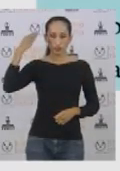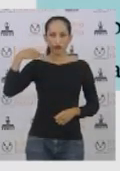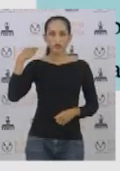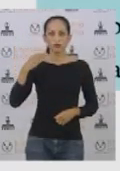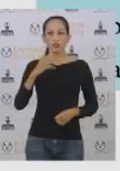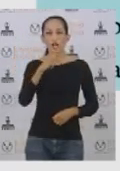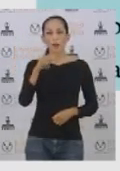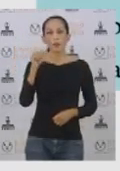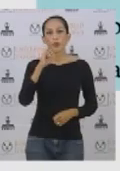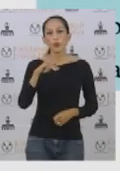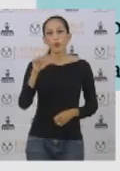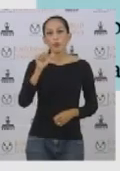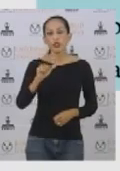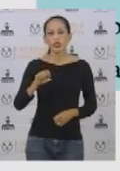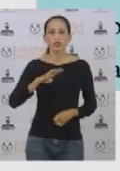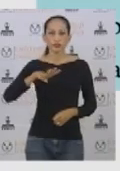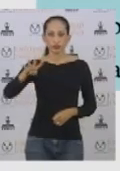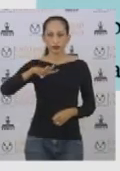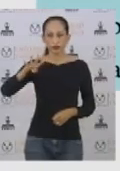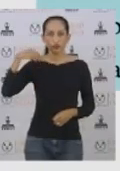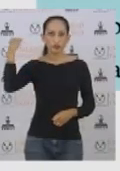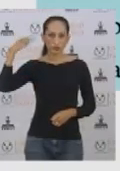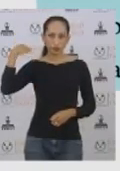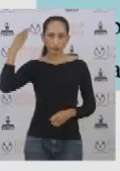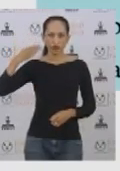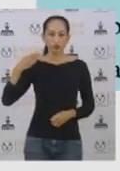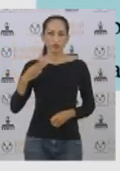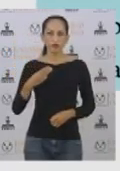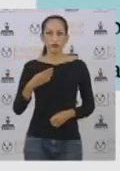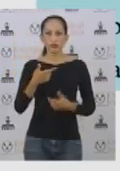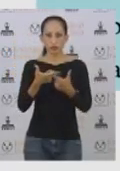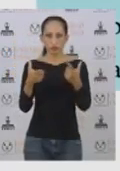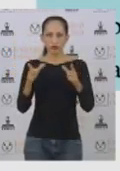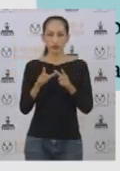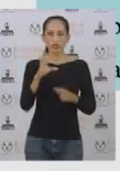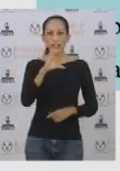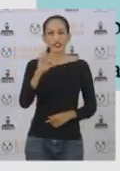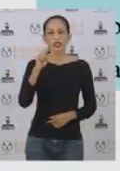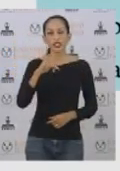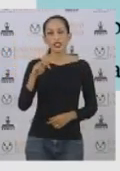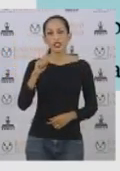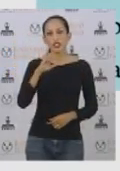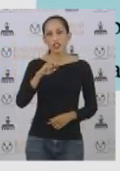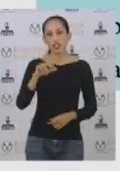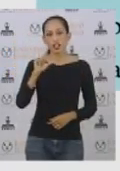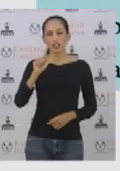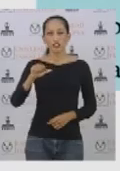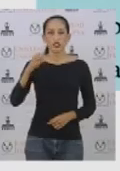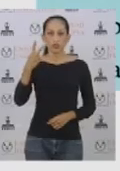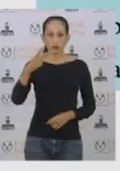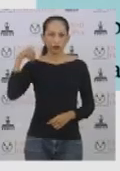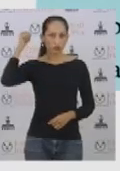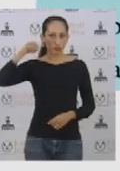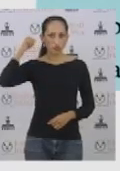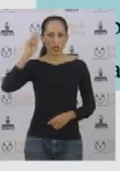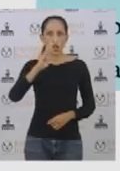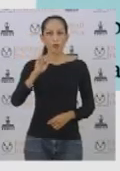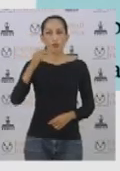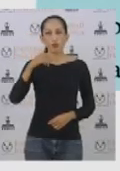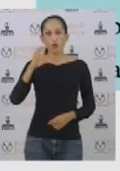las caras con Pumas Acatlán. El 19 de marzo contra los Centinelas. El 2 de abril contra Búhos